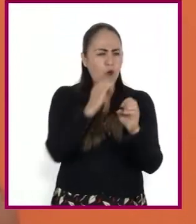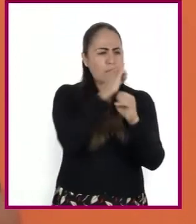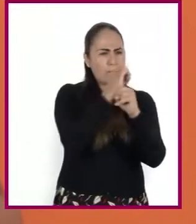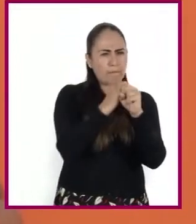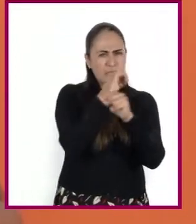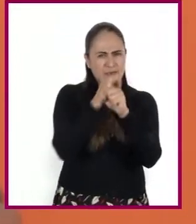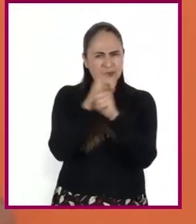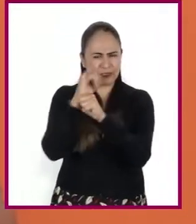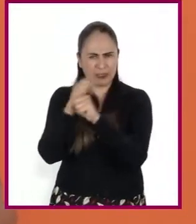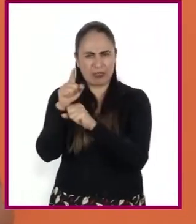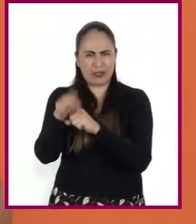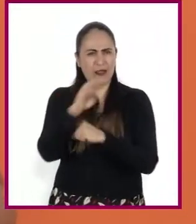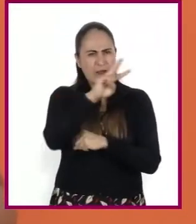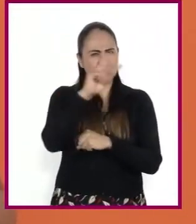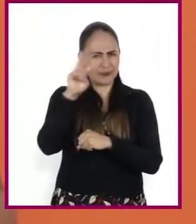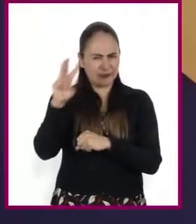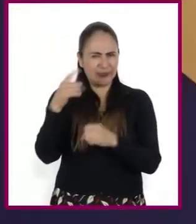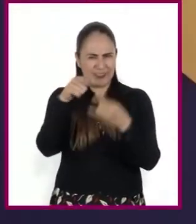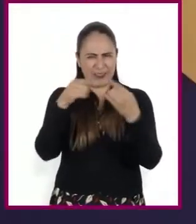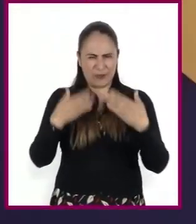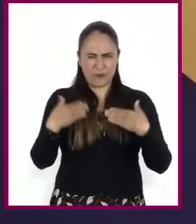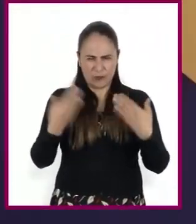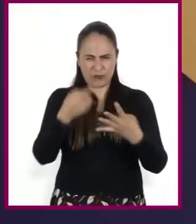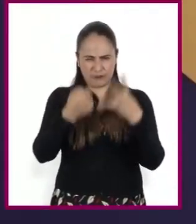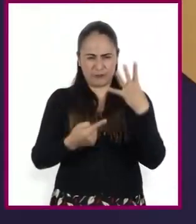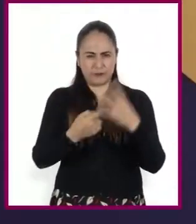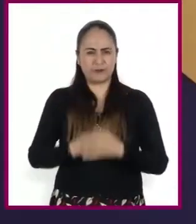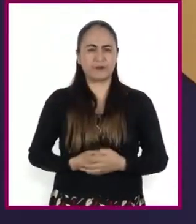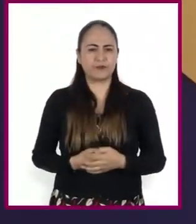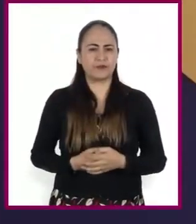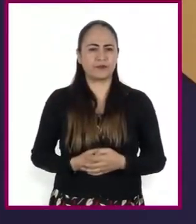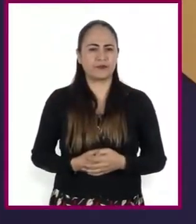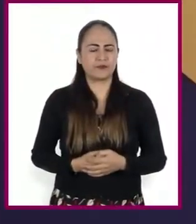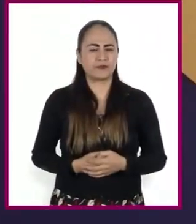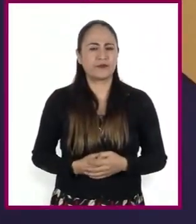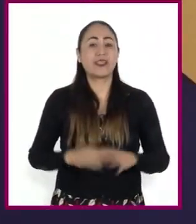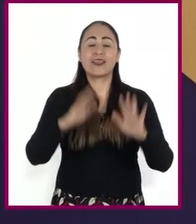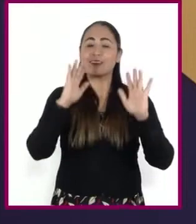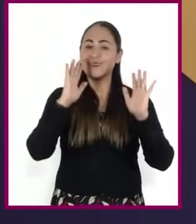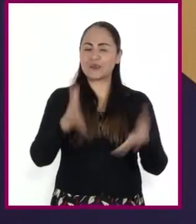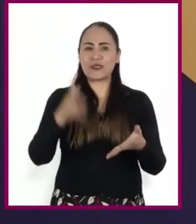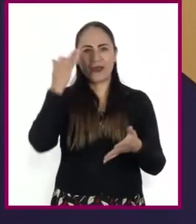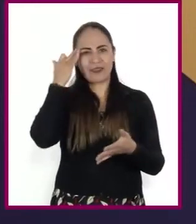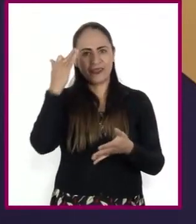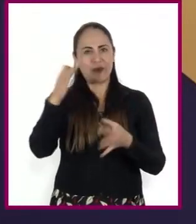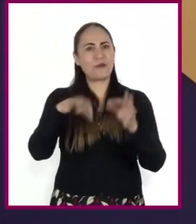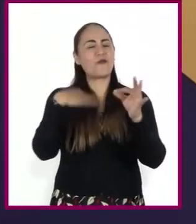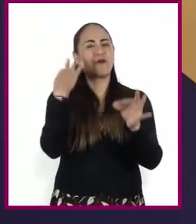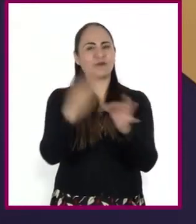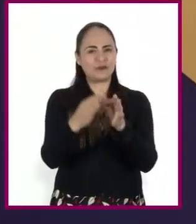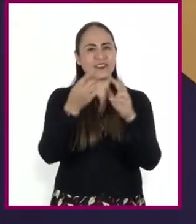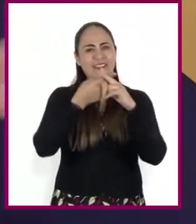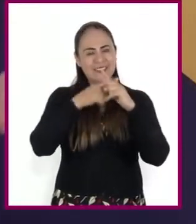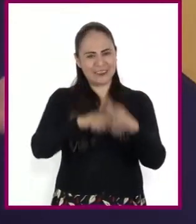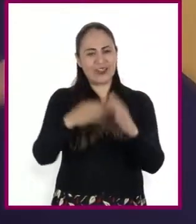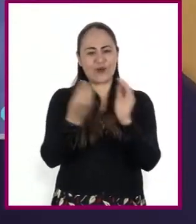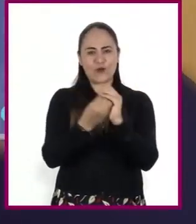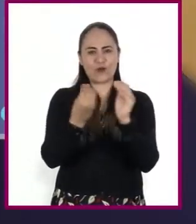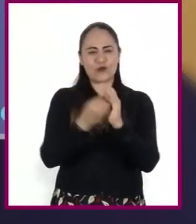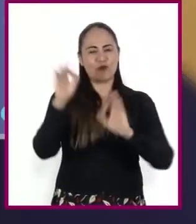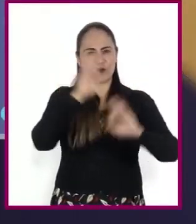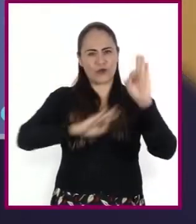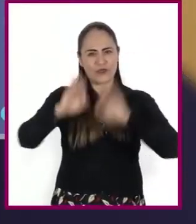en las páginas confiables de Internet. Ha llegado la hora de iniciar nuestra sesión de física